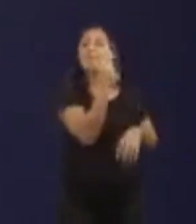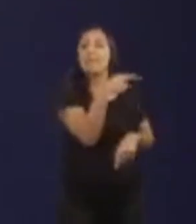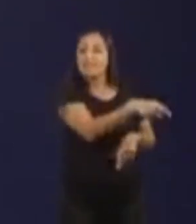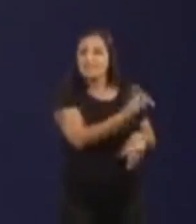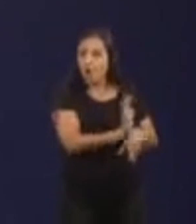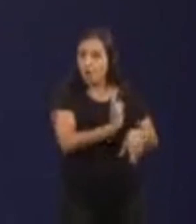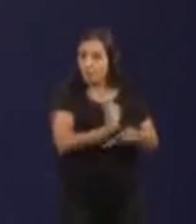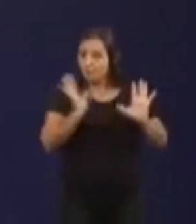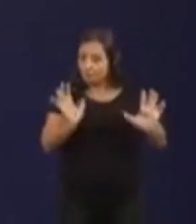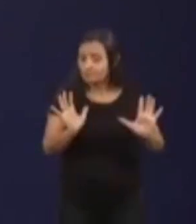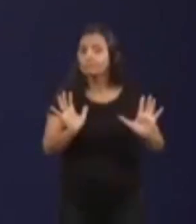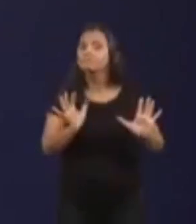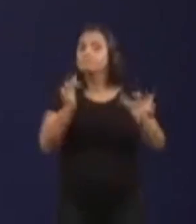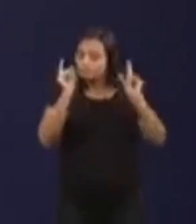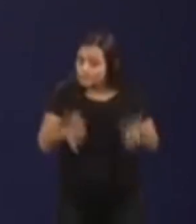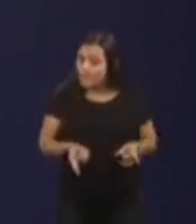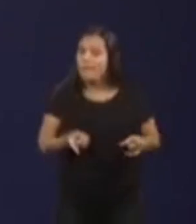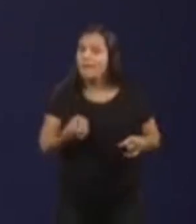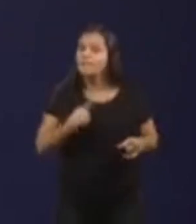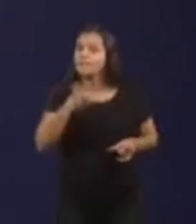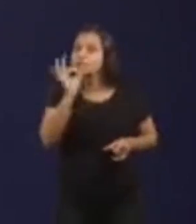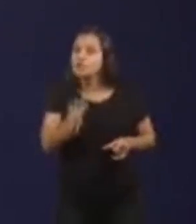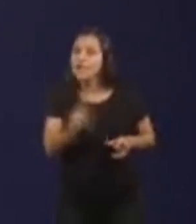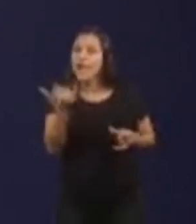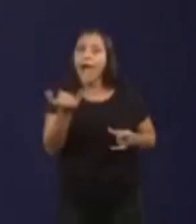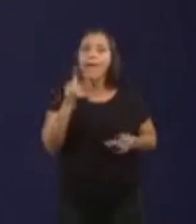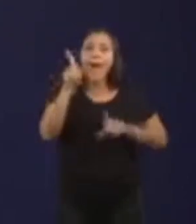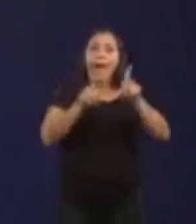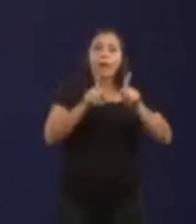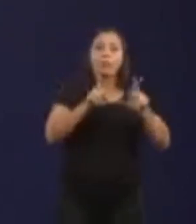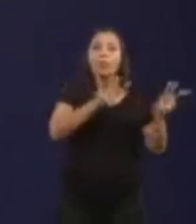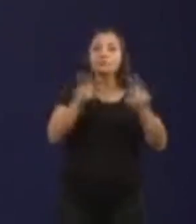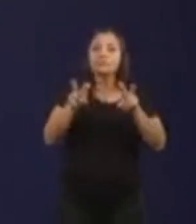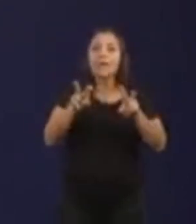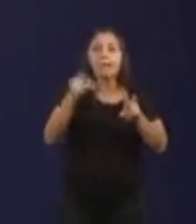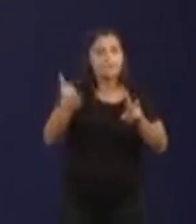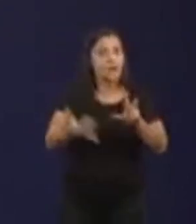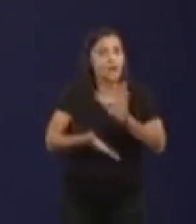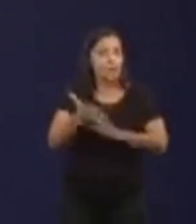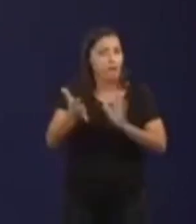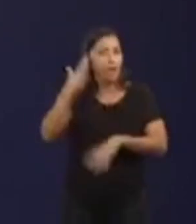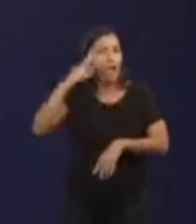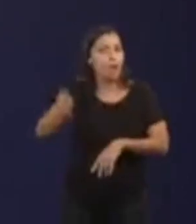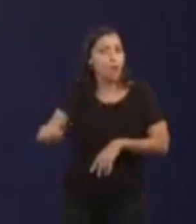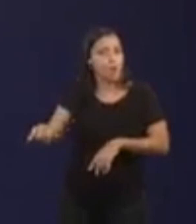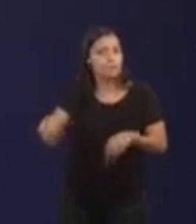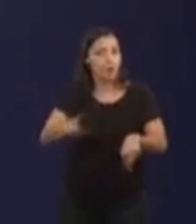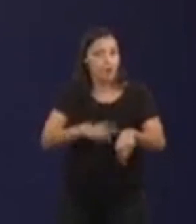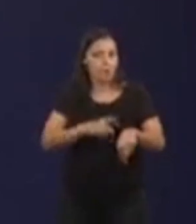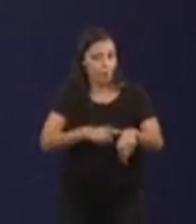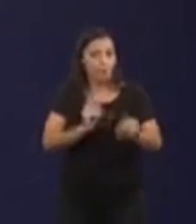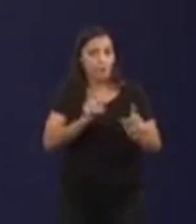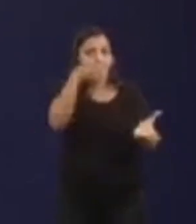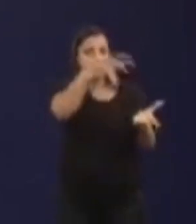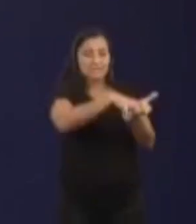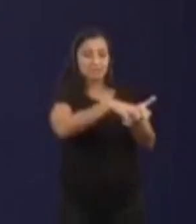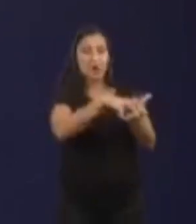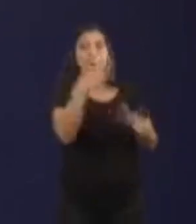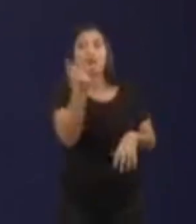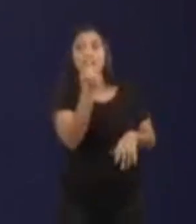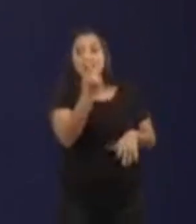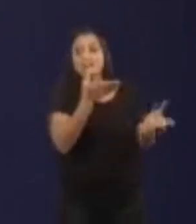aquí incluso entiendo que hay cuestiones judicializadas en las que está relacionada la